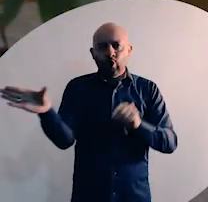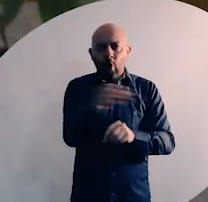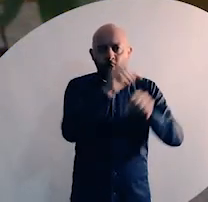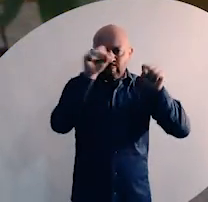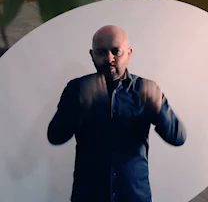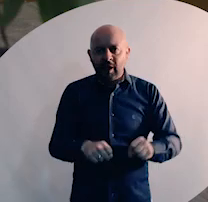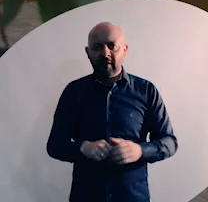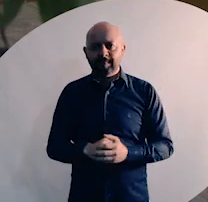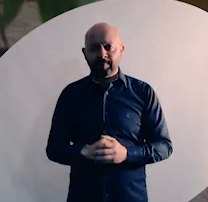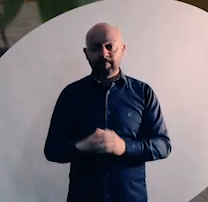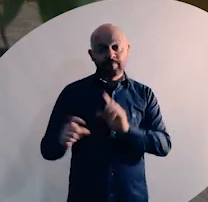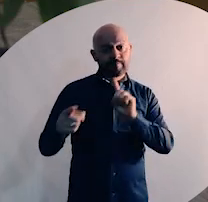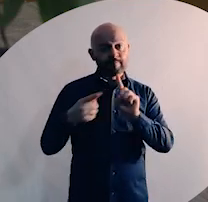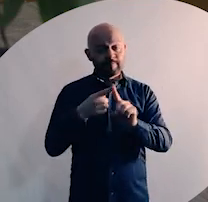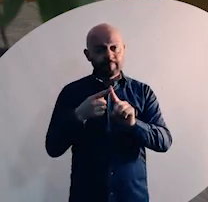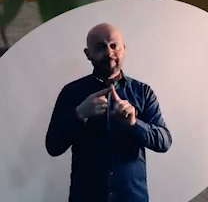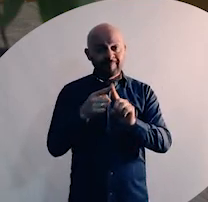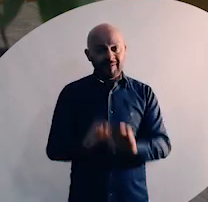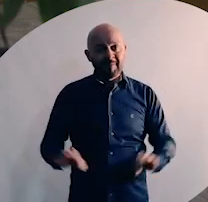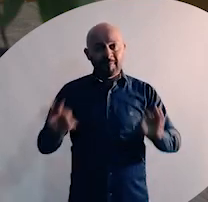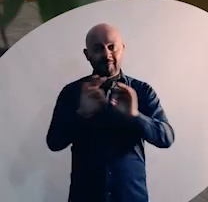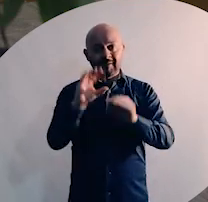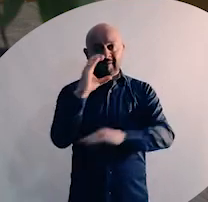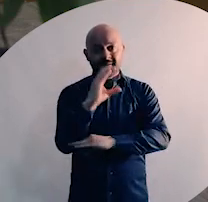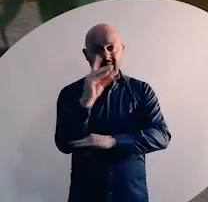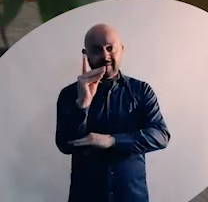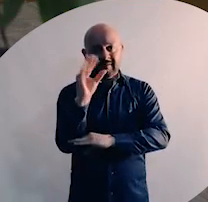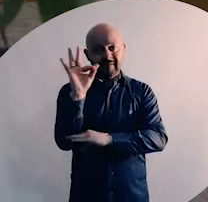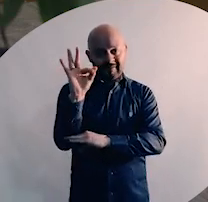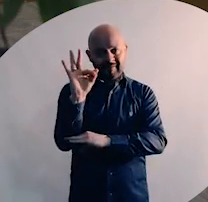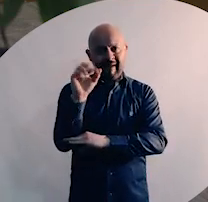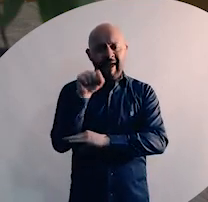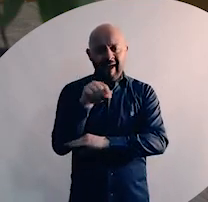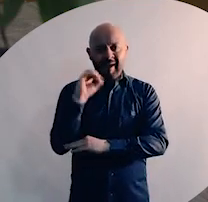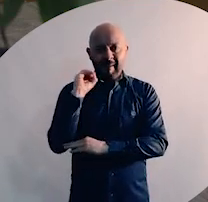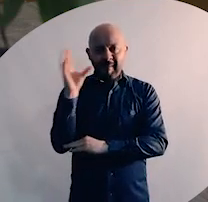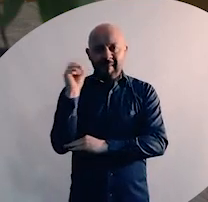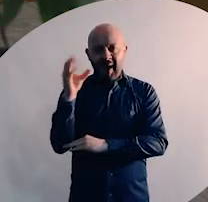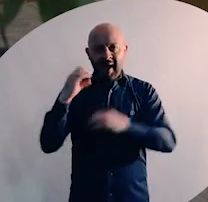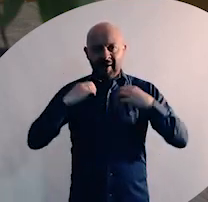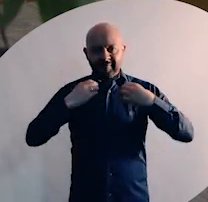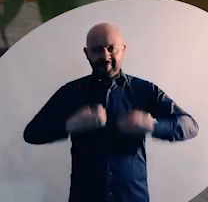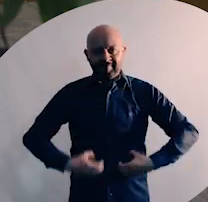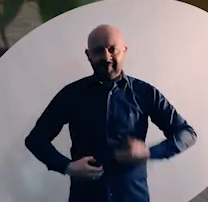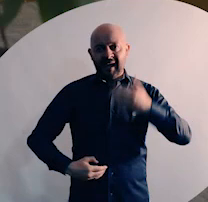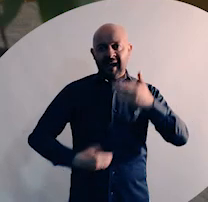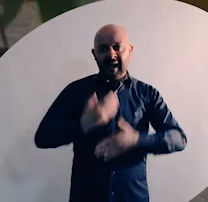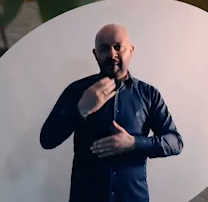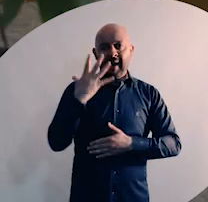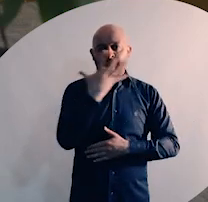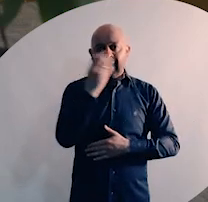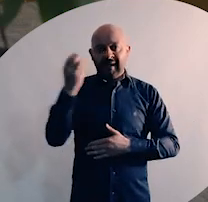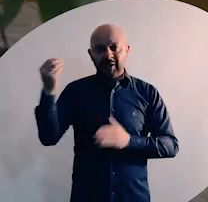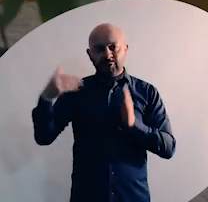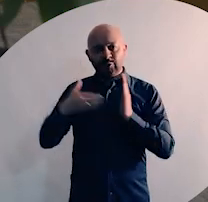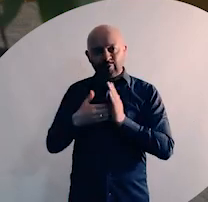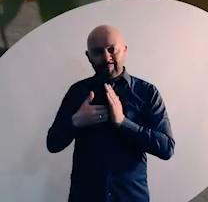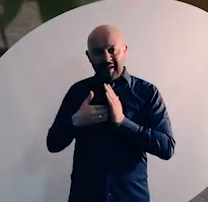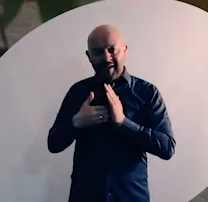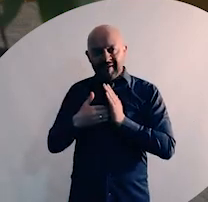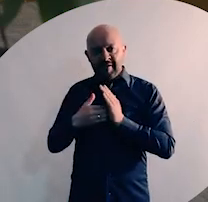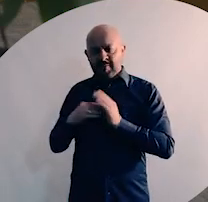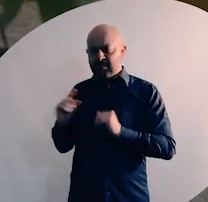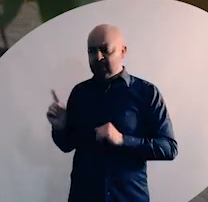en el sistema financiero también al alcance de todos. Una de las más conocidas es el CDT. En nuestro banco esta inversión